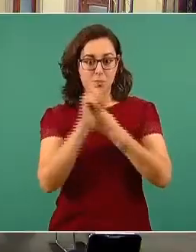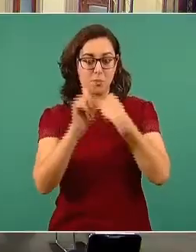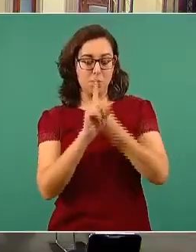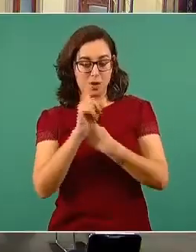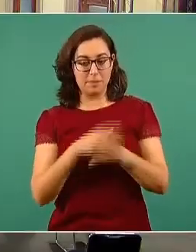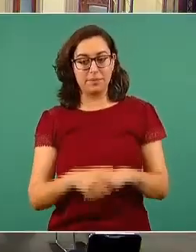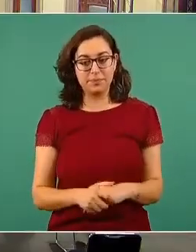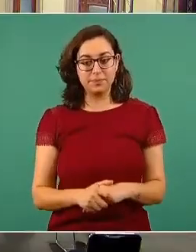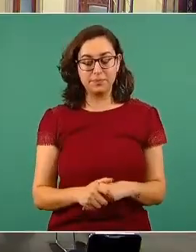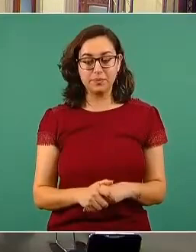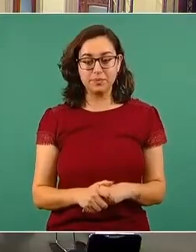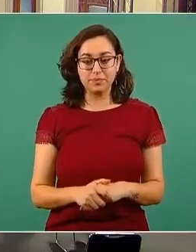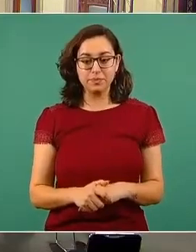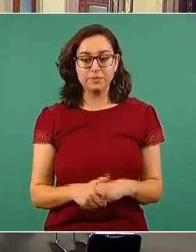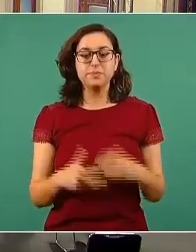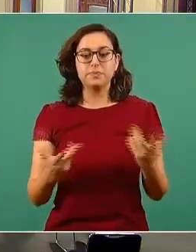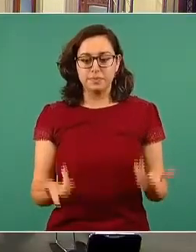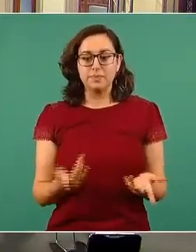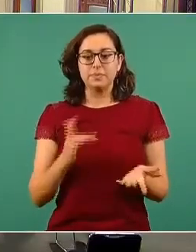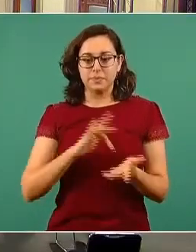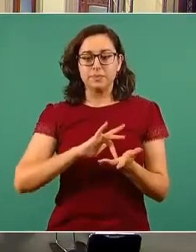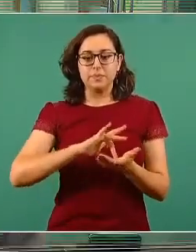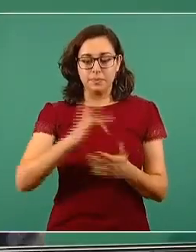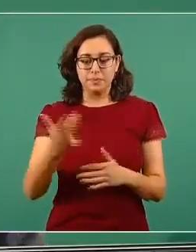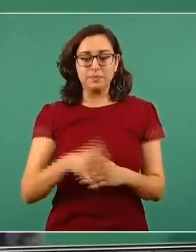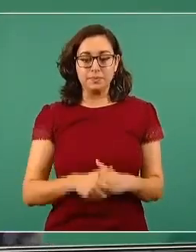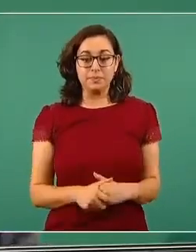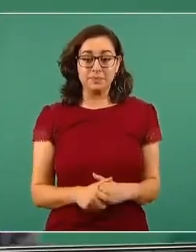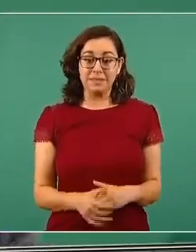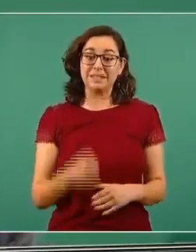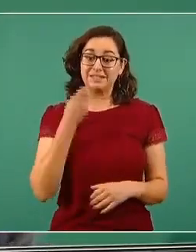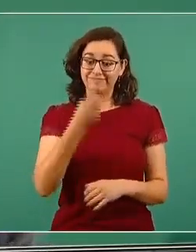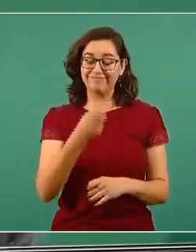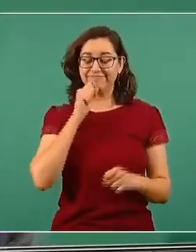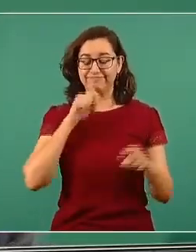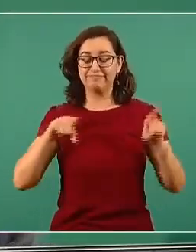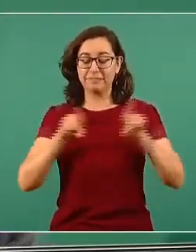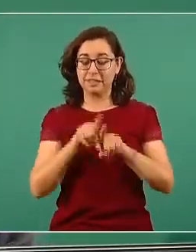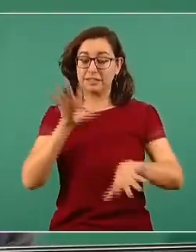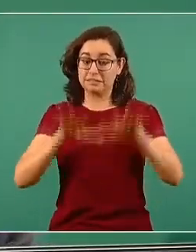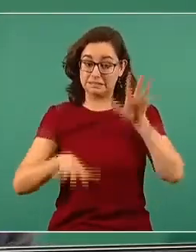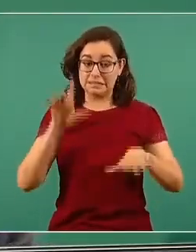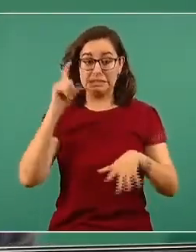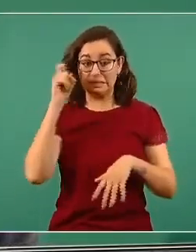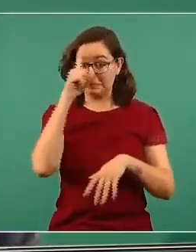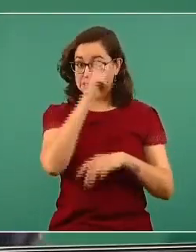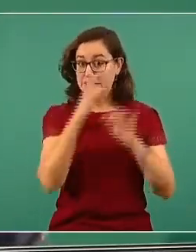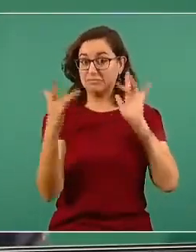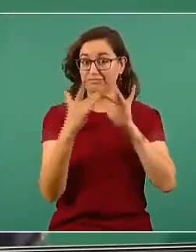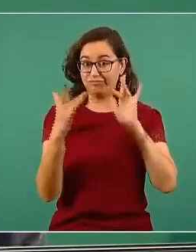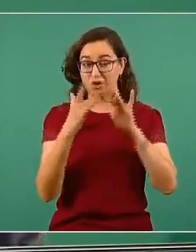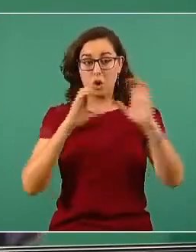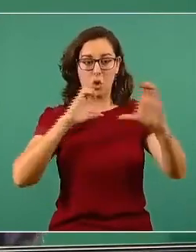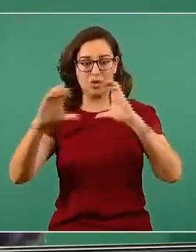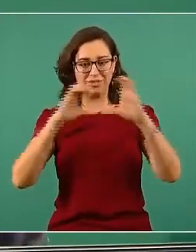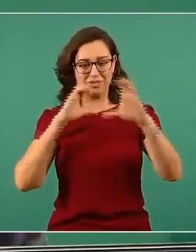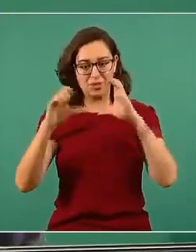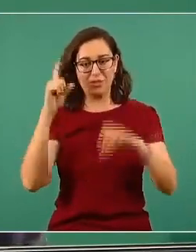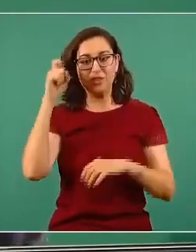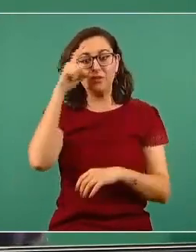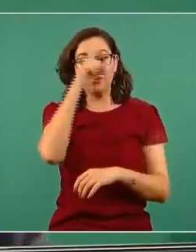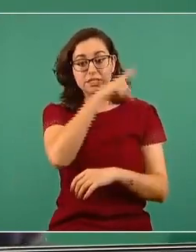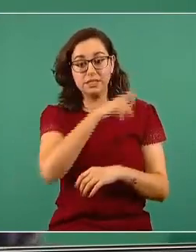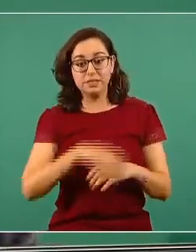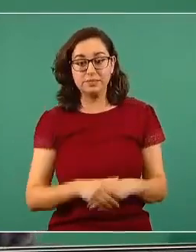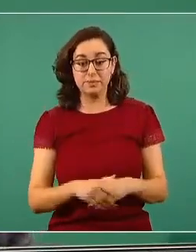por mencionarlo, Arturo, porque este es otro reto de comunicación importante. ¿Cuánto debo